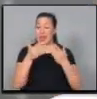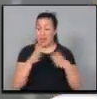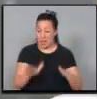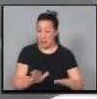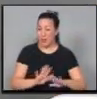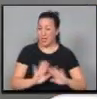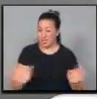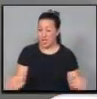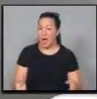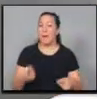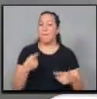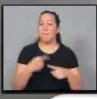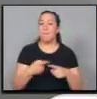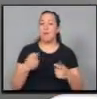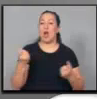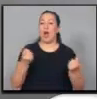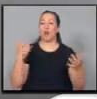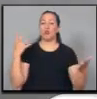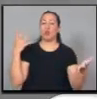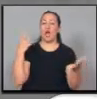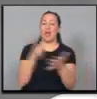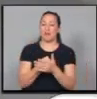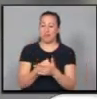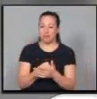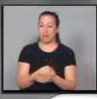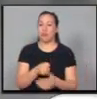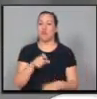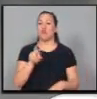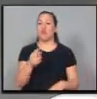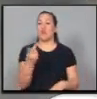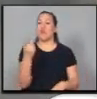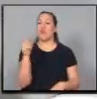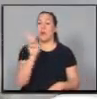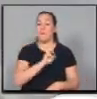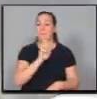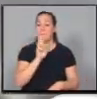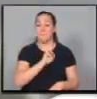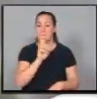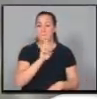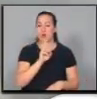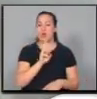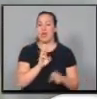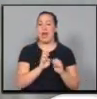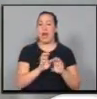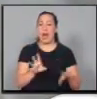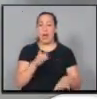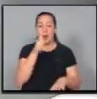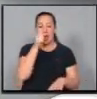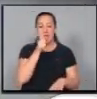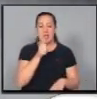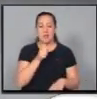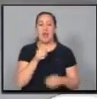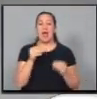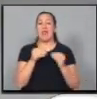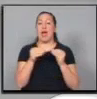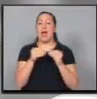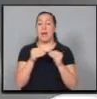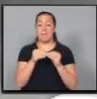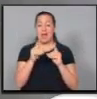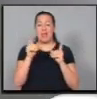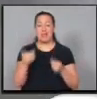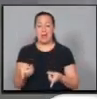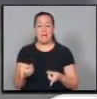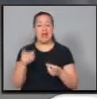por atropellar y matar a una mujer y dejar muy gravemente herida a su amiga que está internada en terapia intensiva